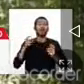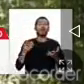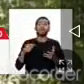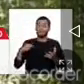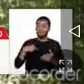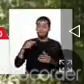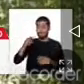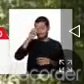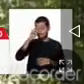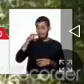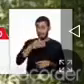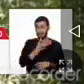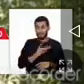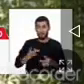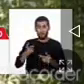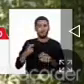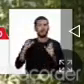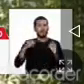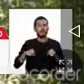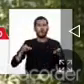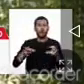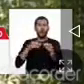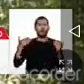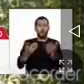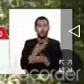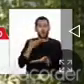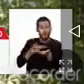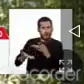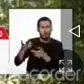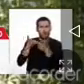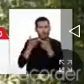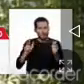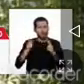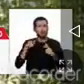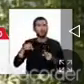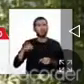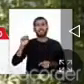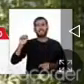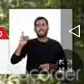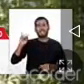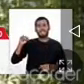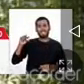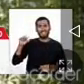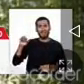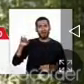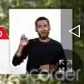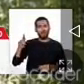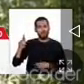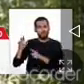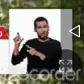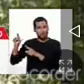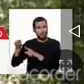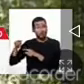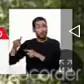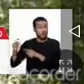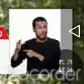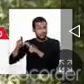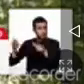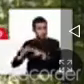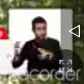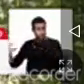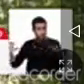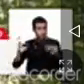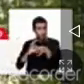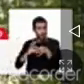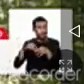que tiene ahora su presidenta, y que es consolidar un nuevo intercambio de libre comercio con Singapur. Singapur va a ser el primer estado asociado de